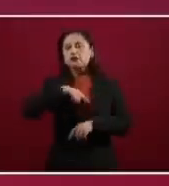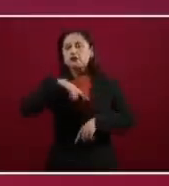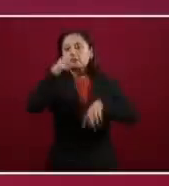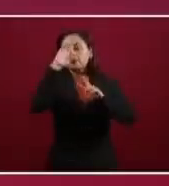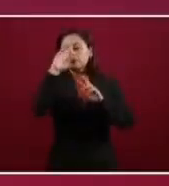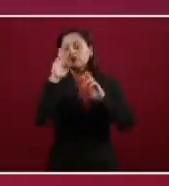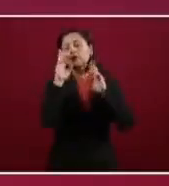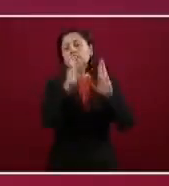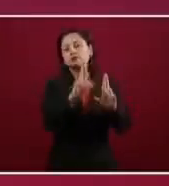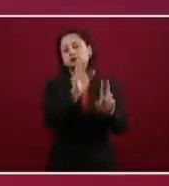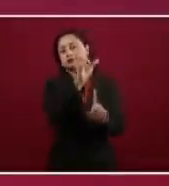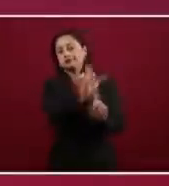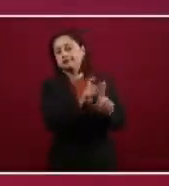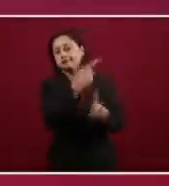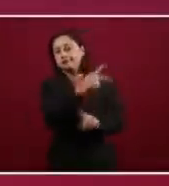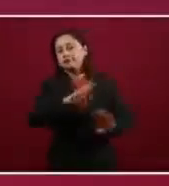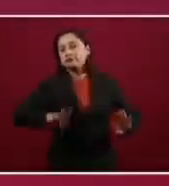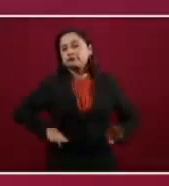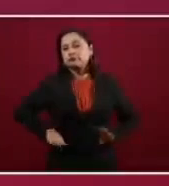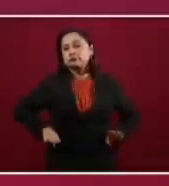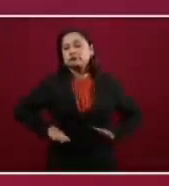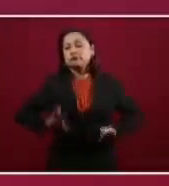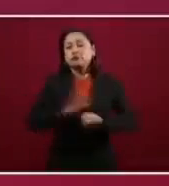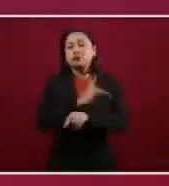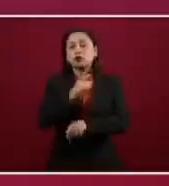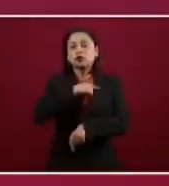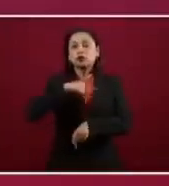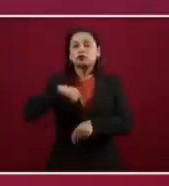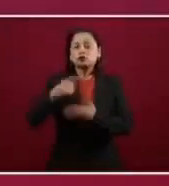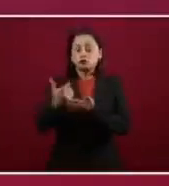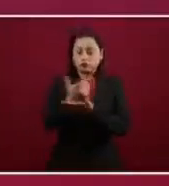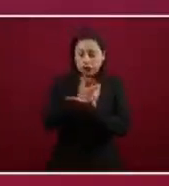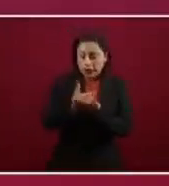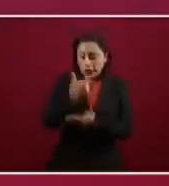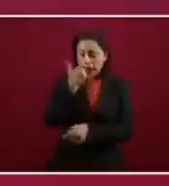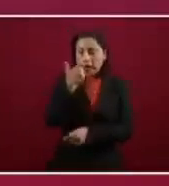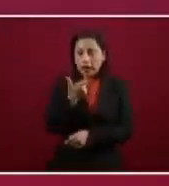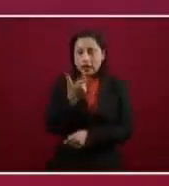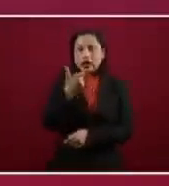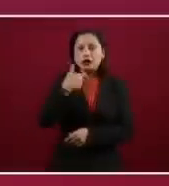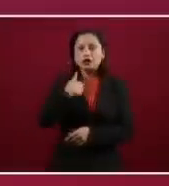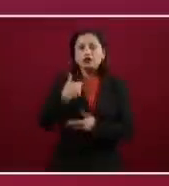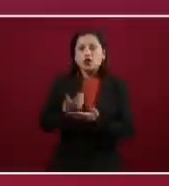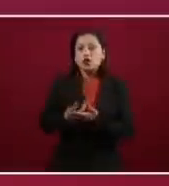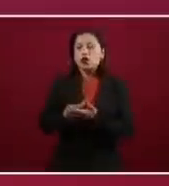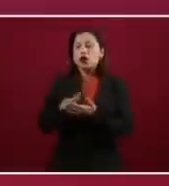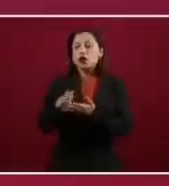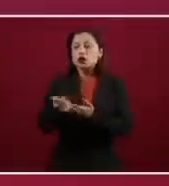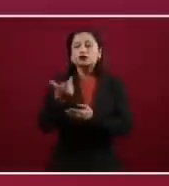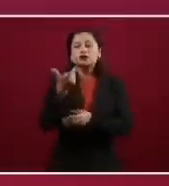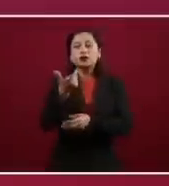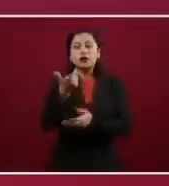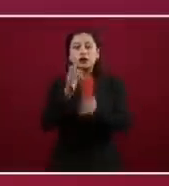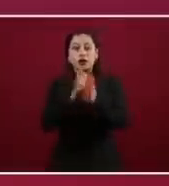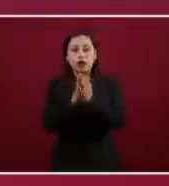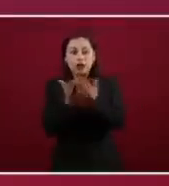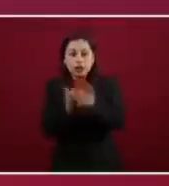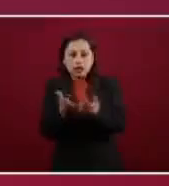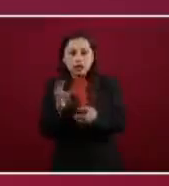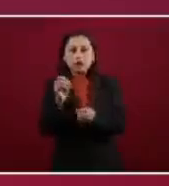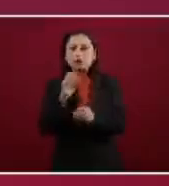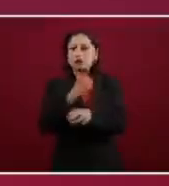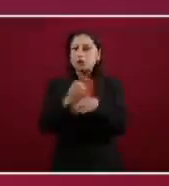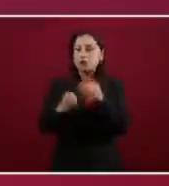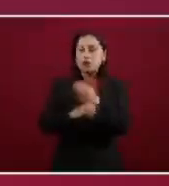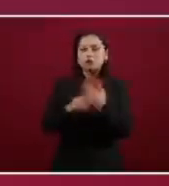nadie nos dice que lo hagamos en las actividades productivas a mí nadie me dice que ya no me gaste tanto dinero en libros no